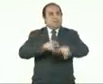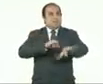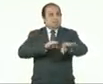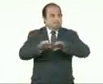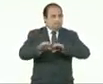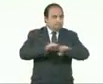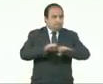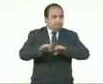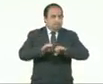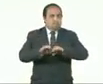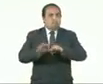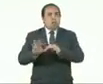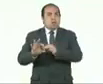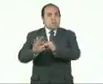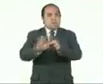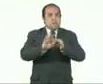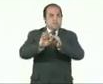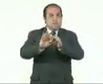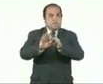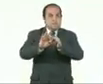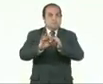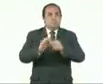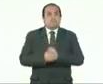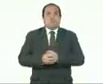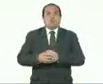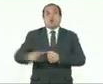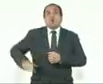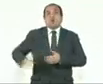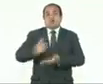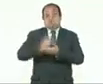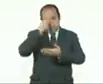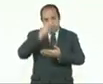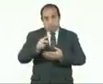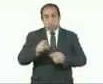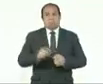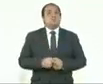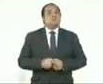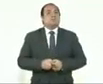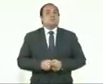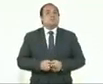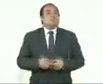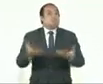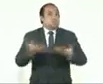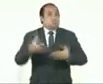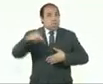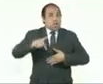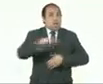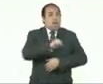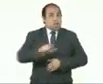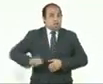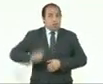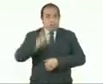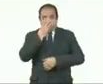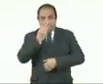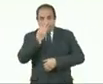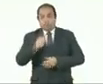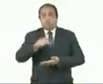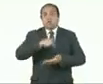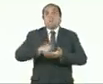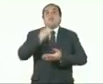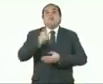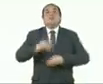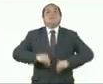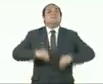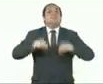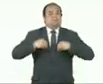trabajando hombro con hombro con el gobierno de la Ciudad de México para hacer de esta entidad un mejor lugar donde